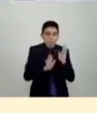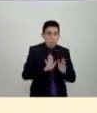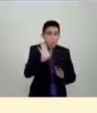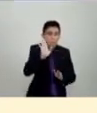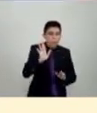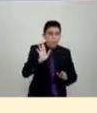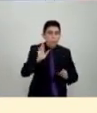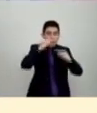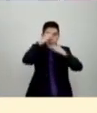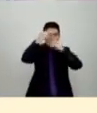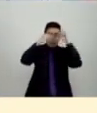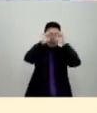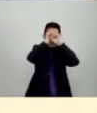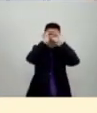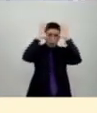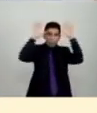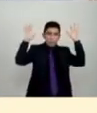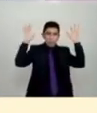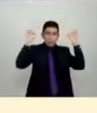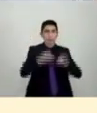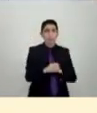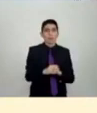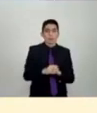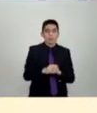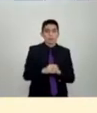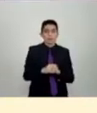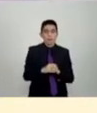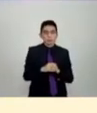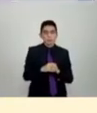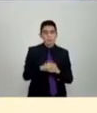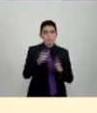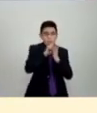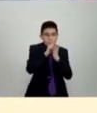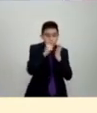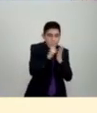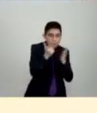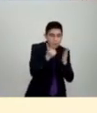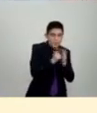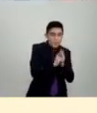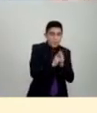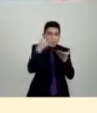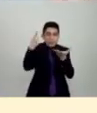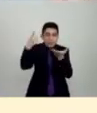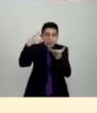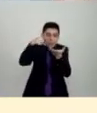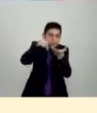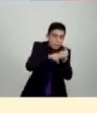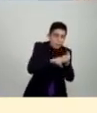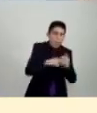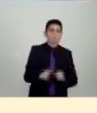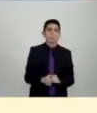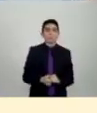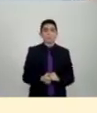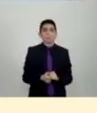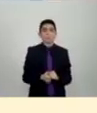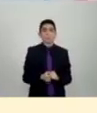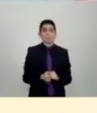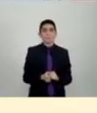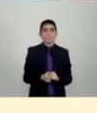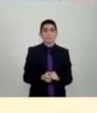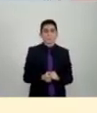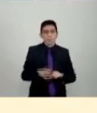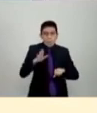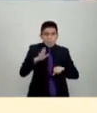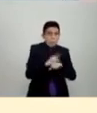nube, de explosión extraña que es la literatura y que yo quería meterme al interior de esa explosión. Entonces, ¿por qué